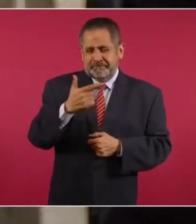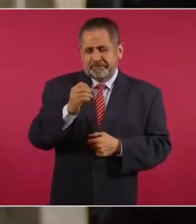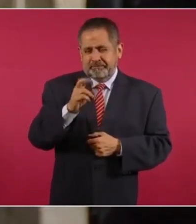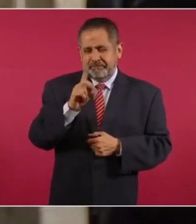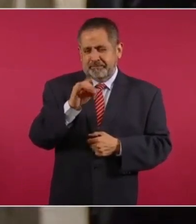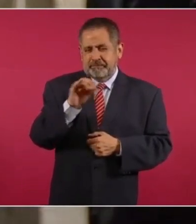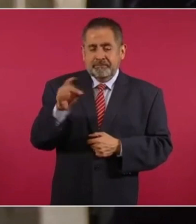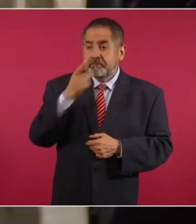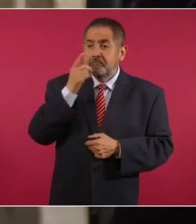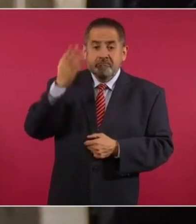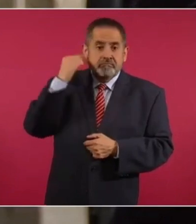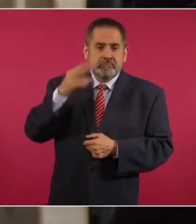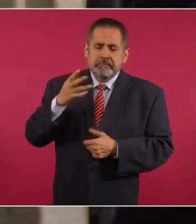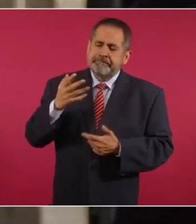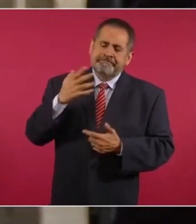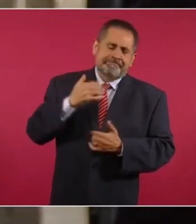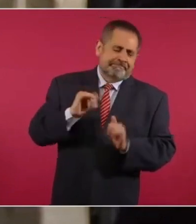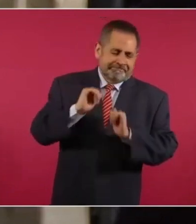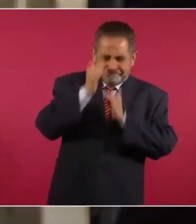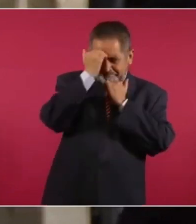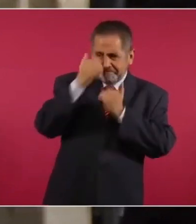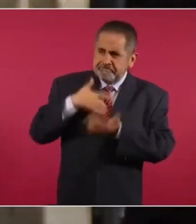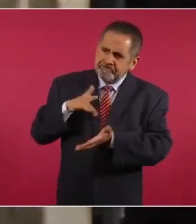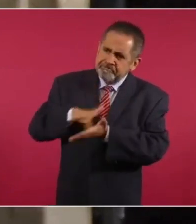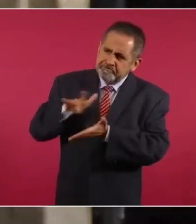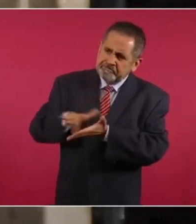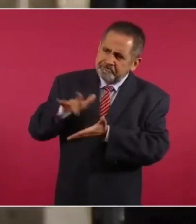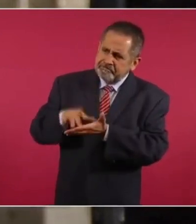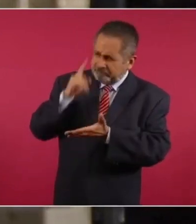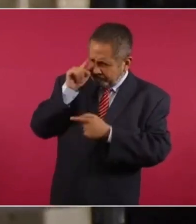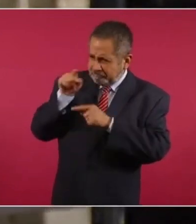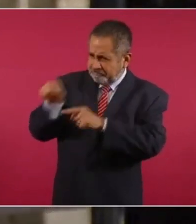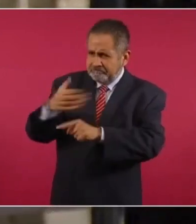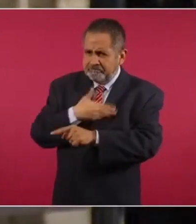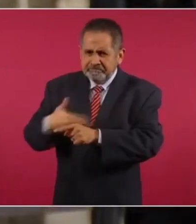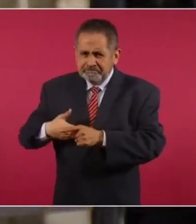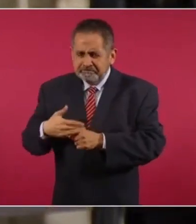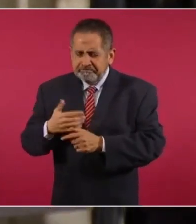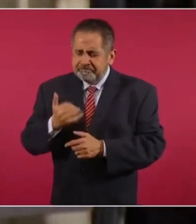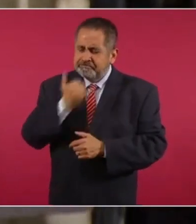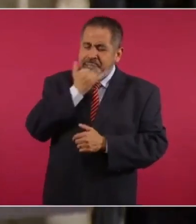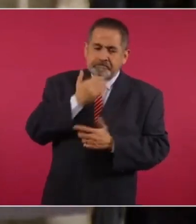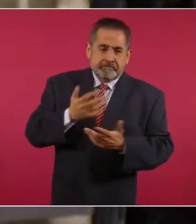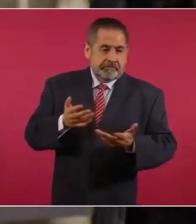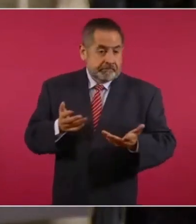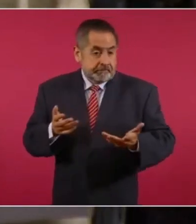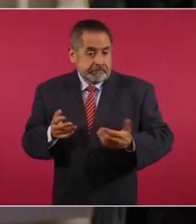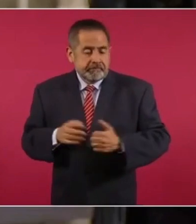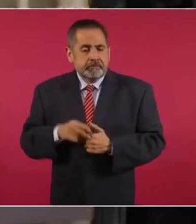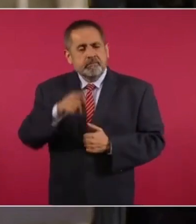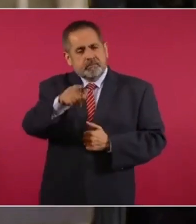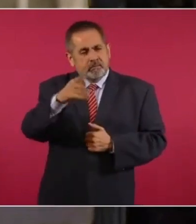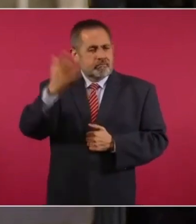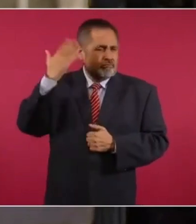lo apoyó electoralmente en su búsqueda a la presidencia. Usted había dicho en una pasada